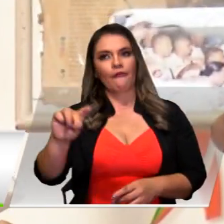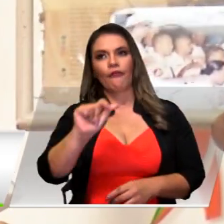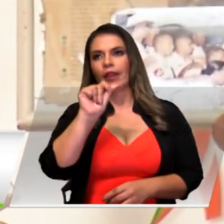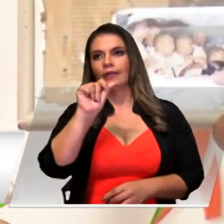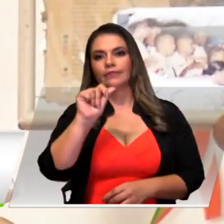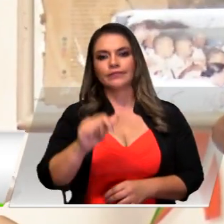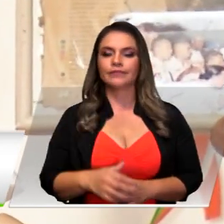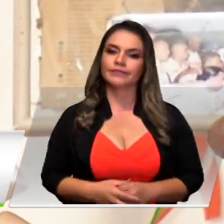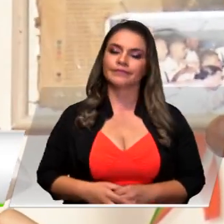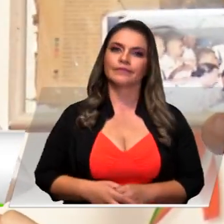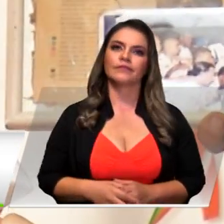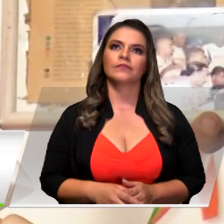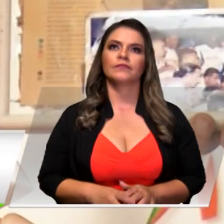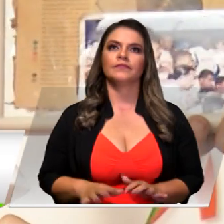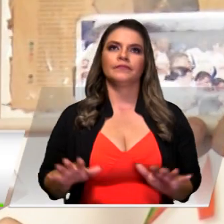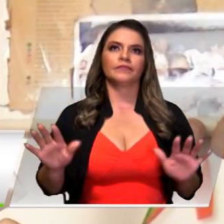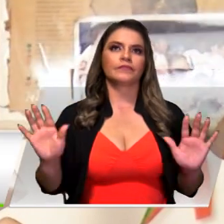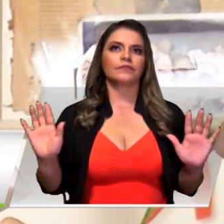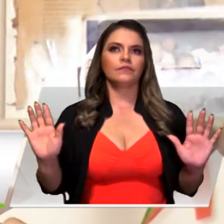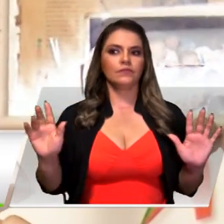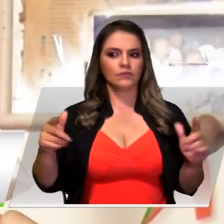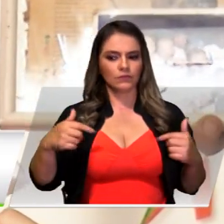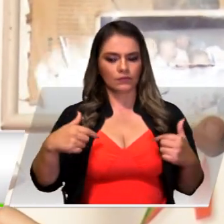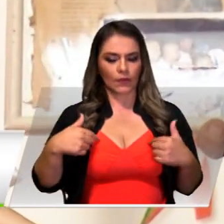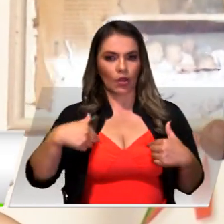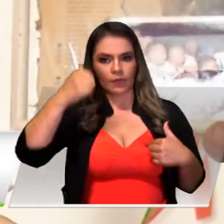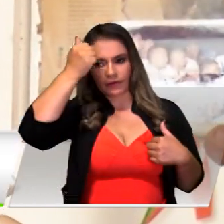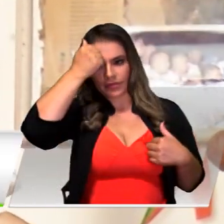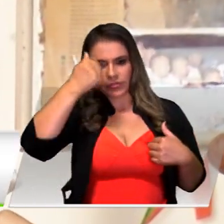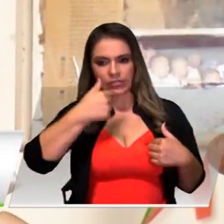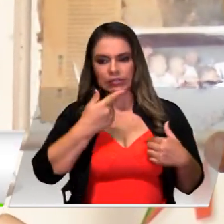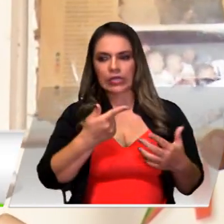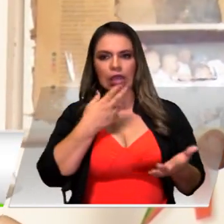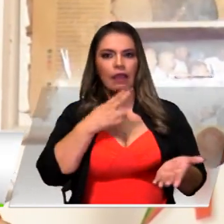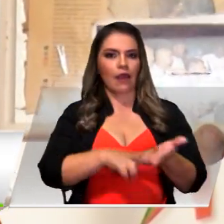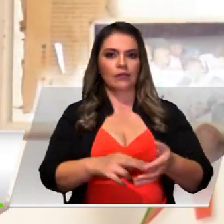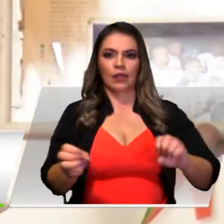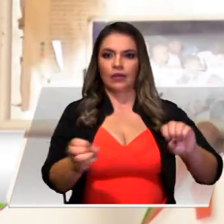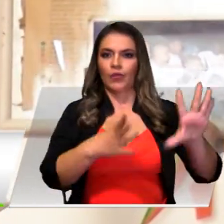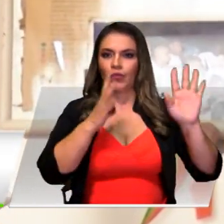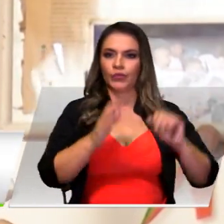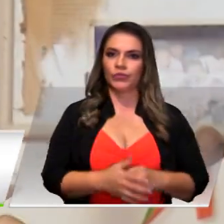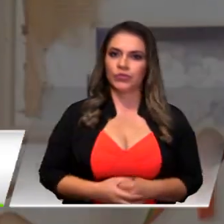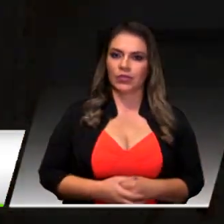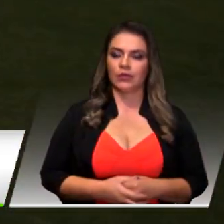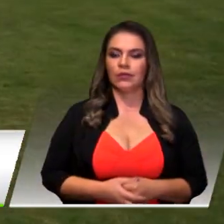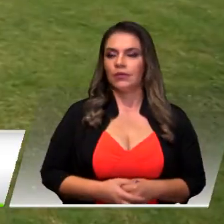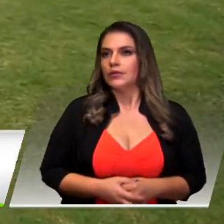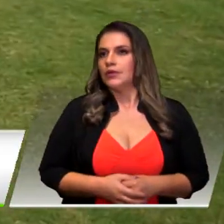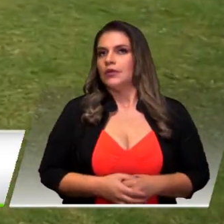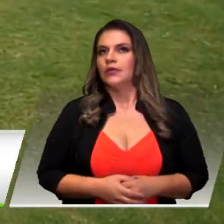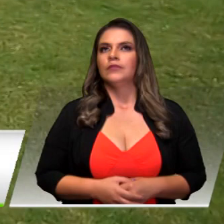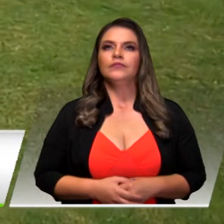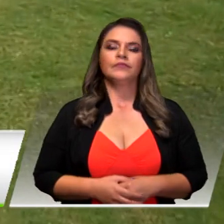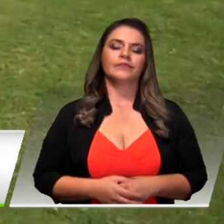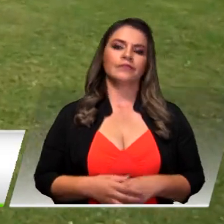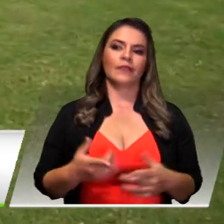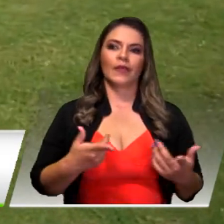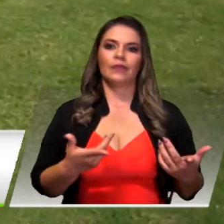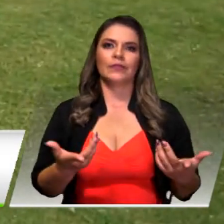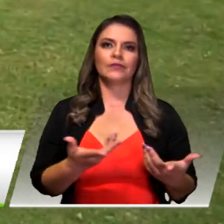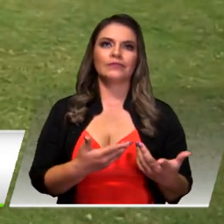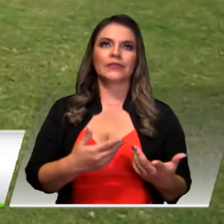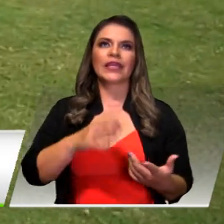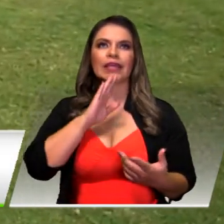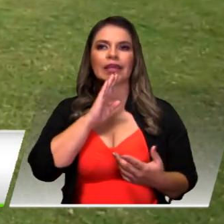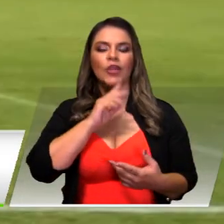pantalones para cuando sucede una cosa de esa decir, ya el técnico llegó hasta aquí, que es lo que le ha faltado a la federación. Las explicaciones las